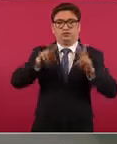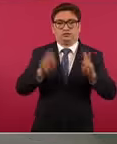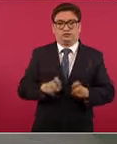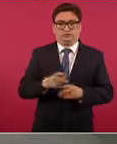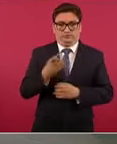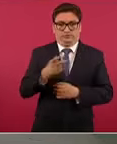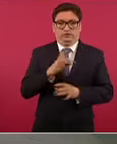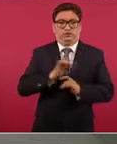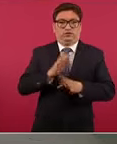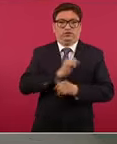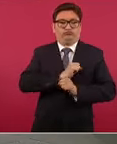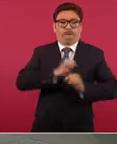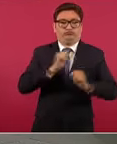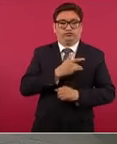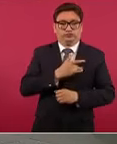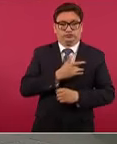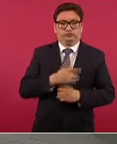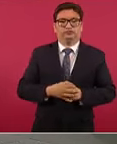infarto